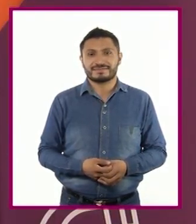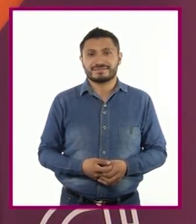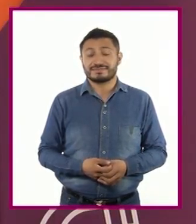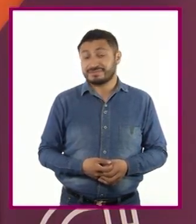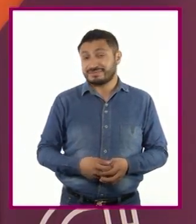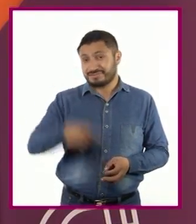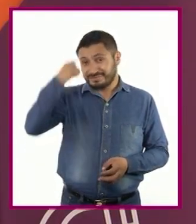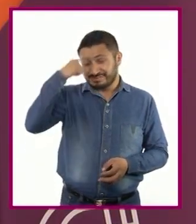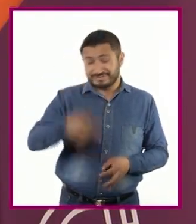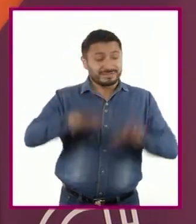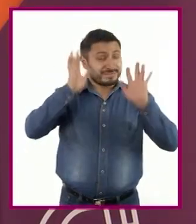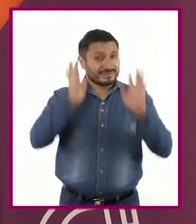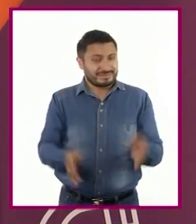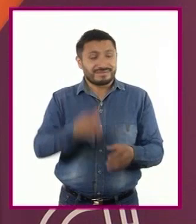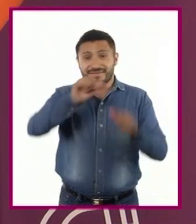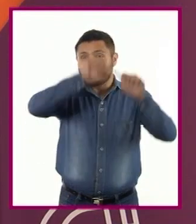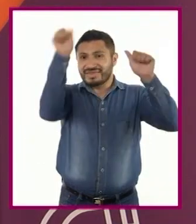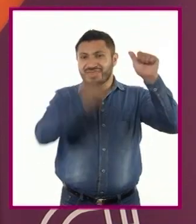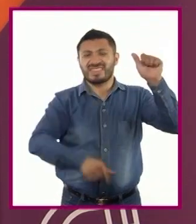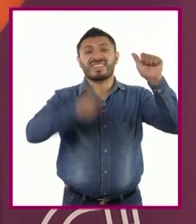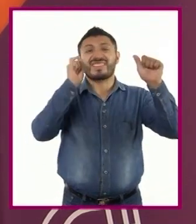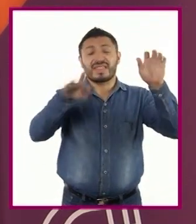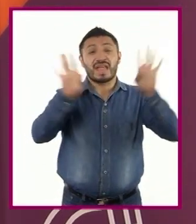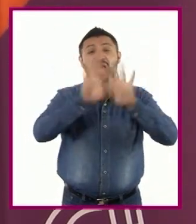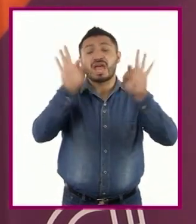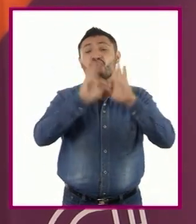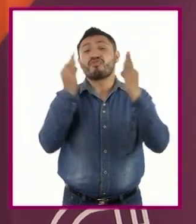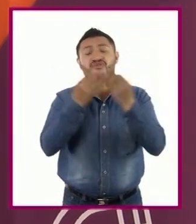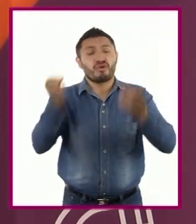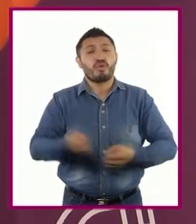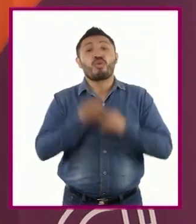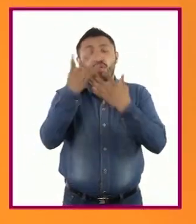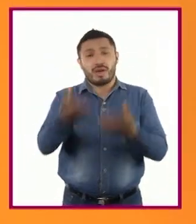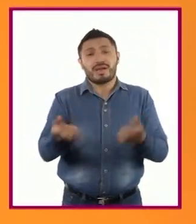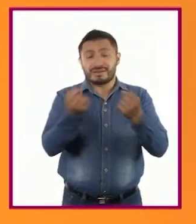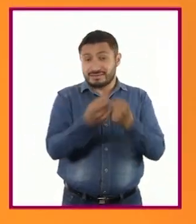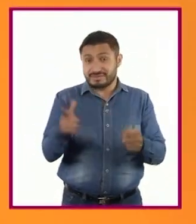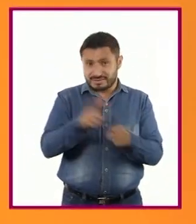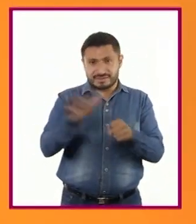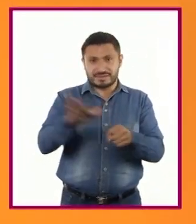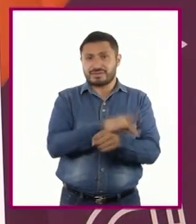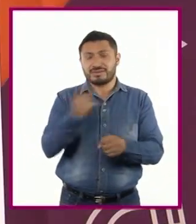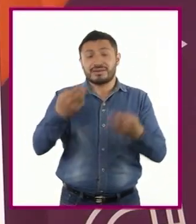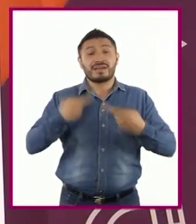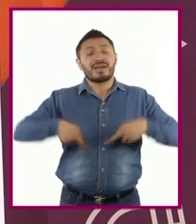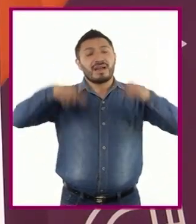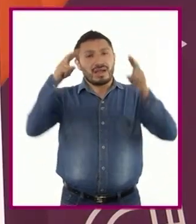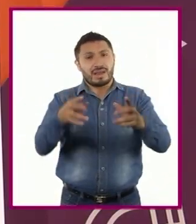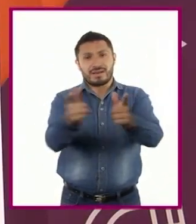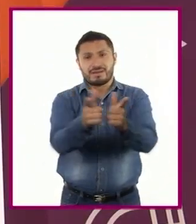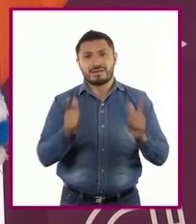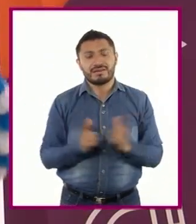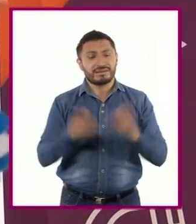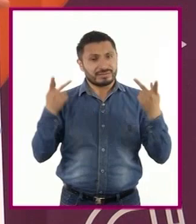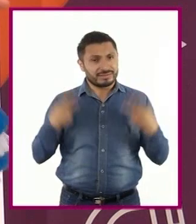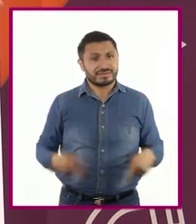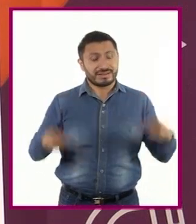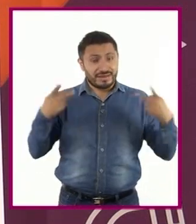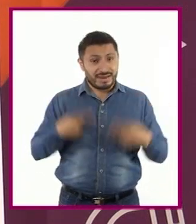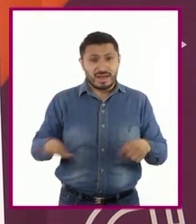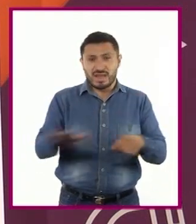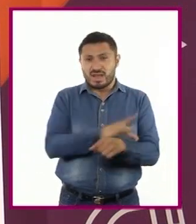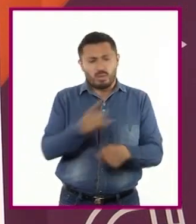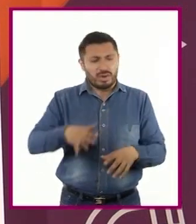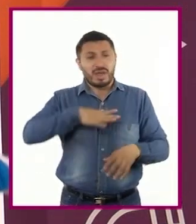Para confirmar que el arte es una expresión y es social porque representa a un grupo de personas, porque les